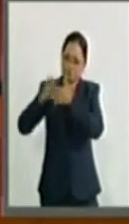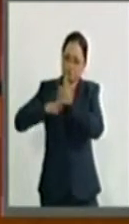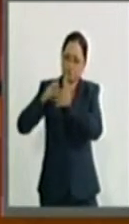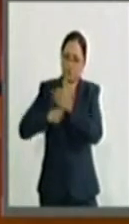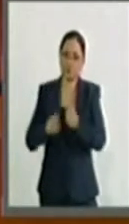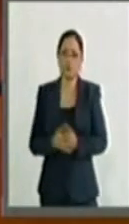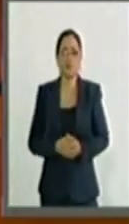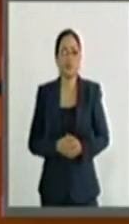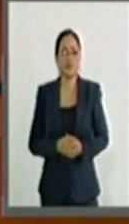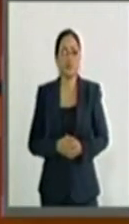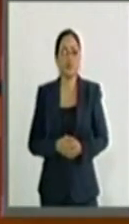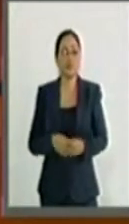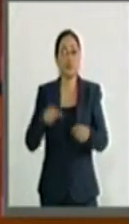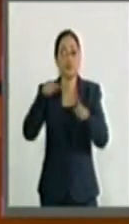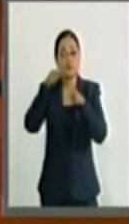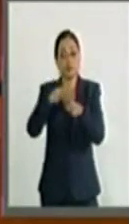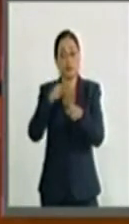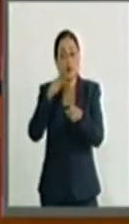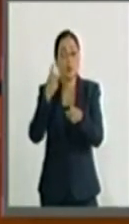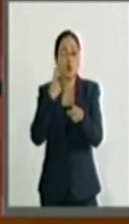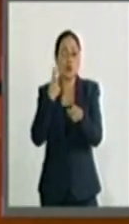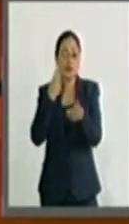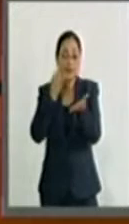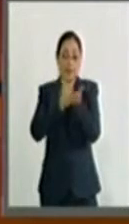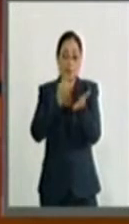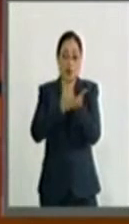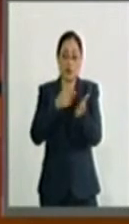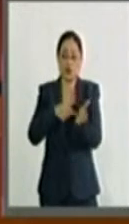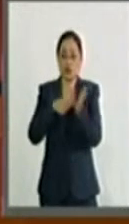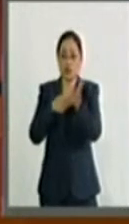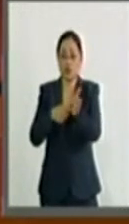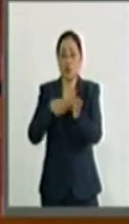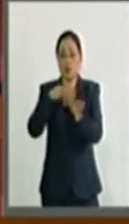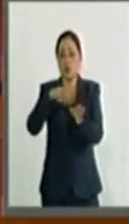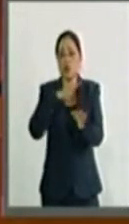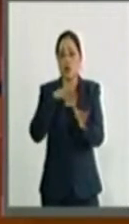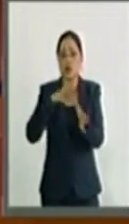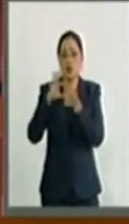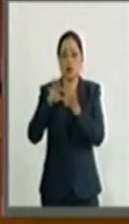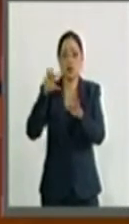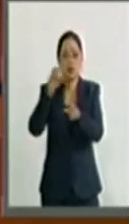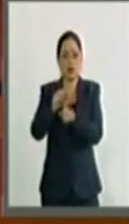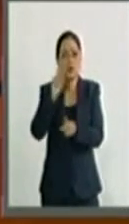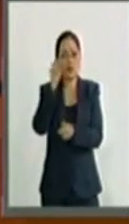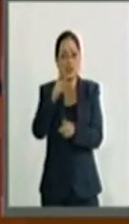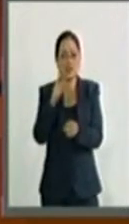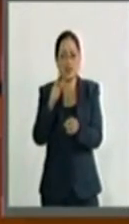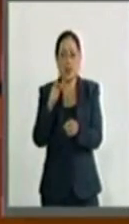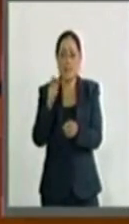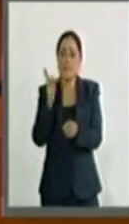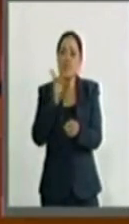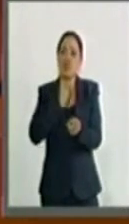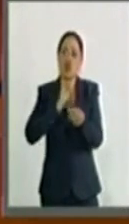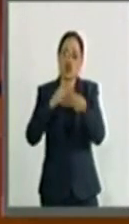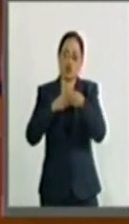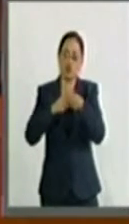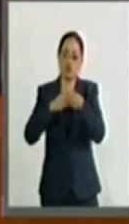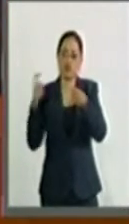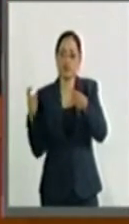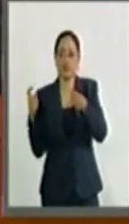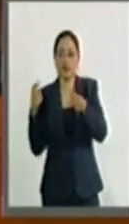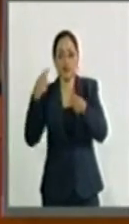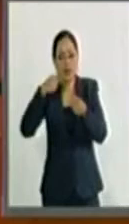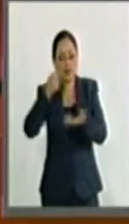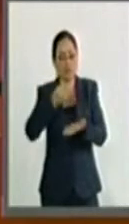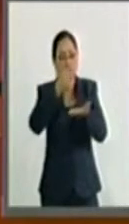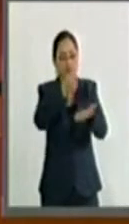Uno de los logros de la política fiscal ha sido la despetrolización de las finanzas